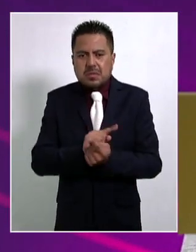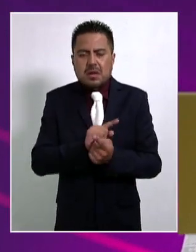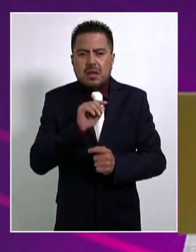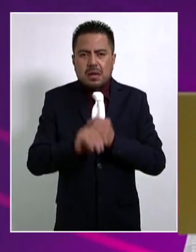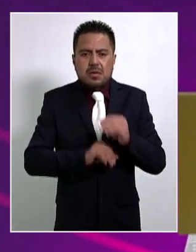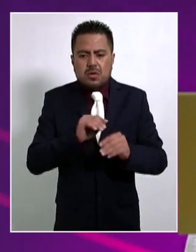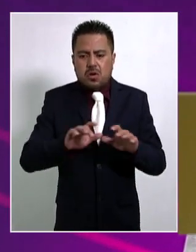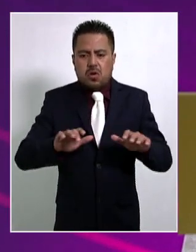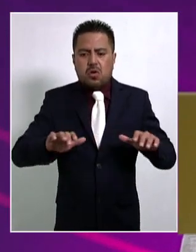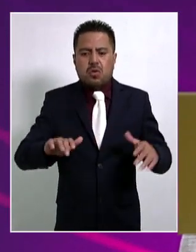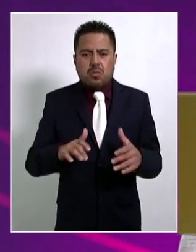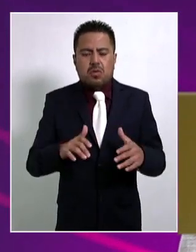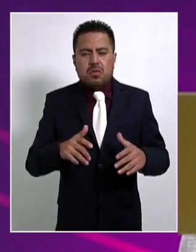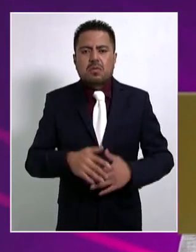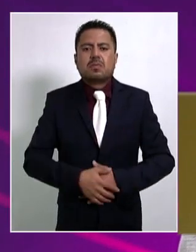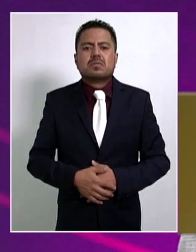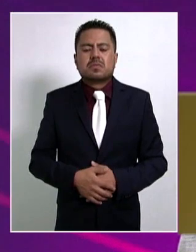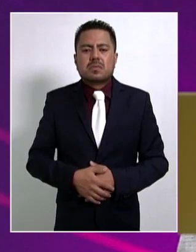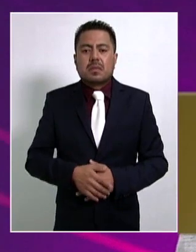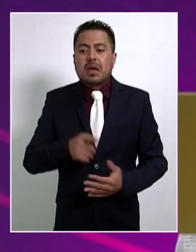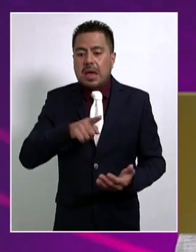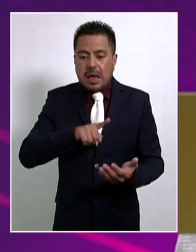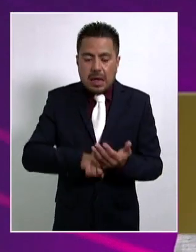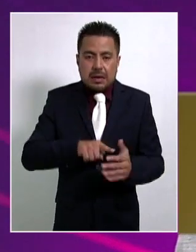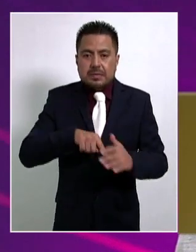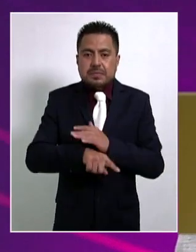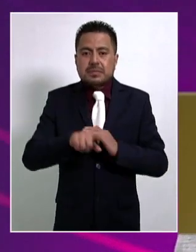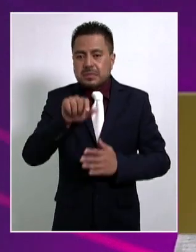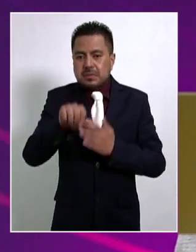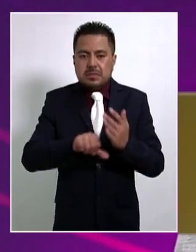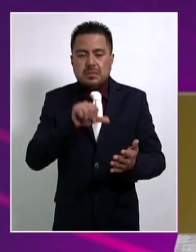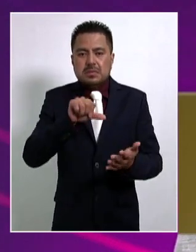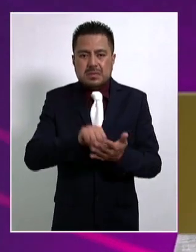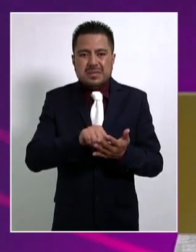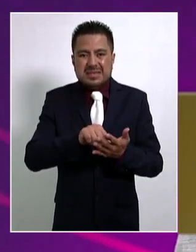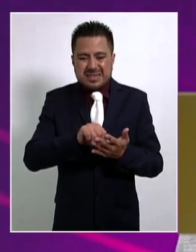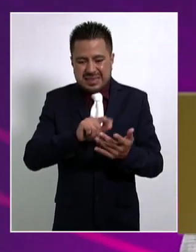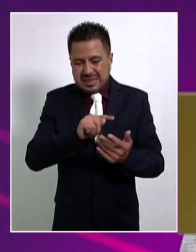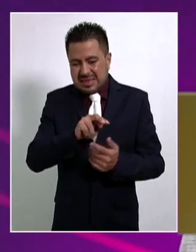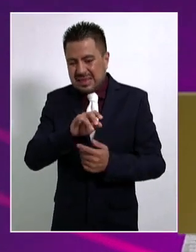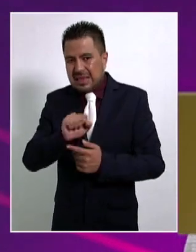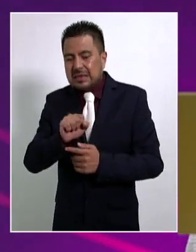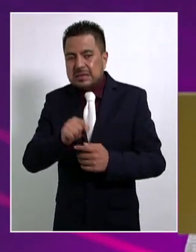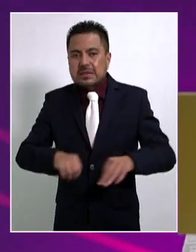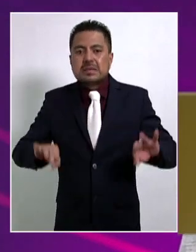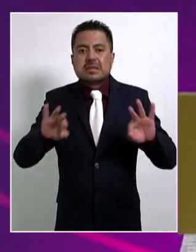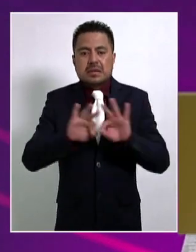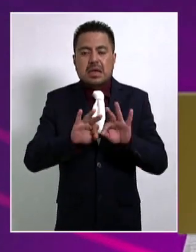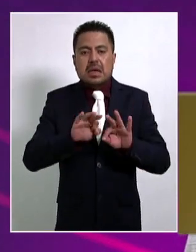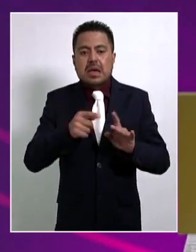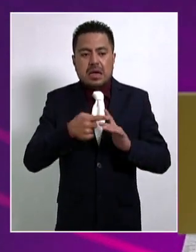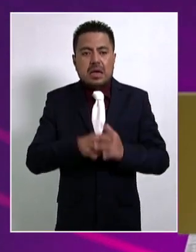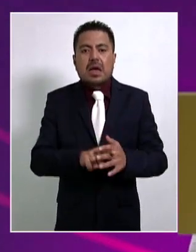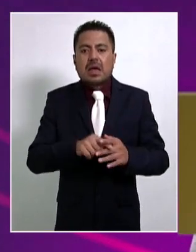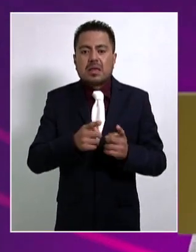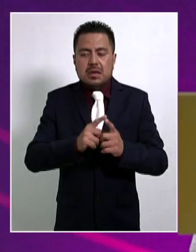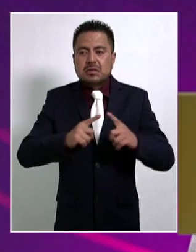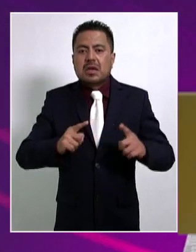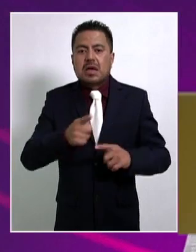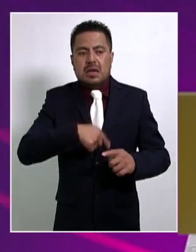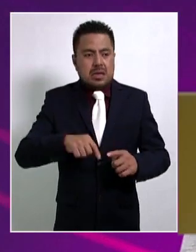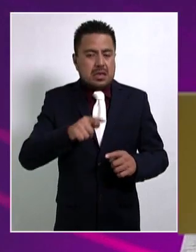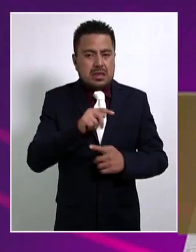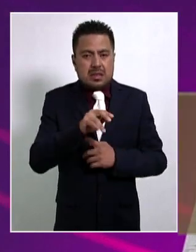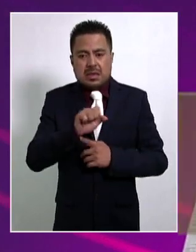estructura comunitaria. Okay. Dentro del Centro Cultural Jauría Trans, principalmente pues vamos a desarrollar las personas